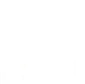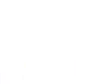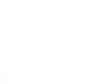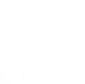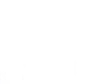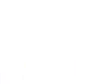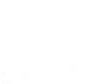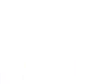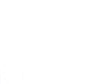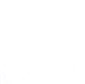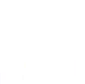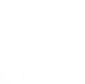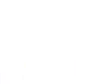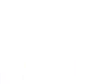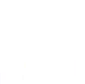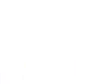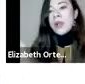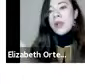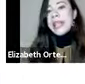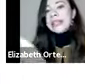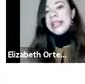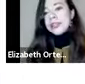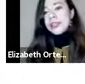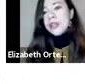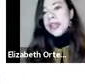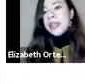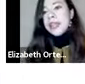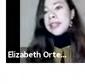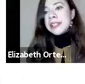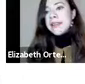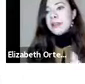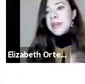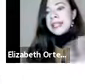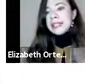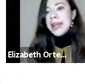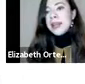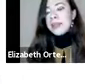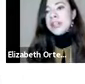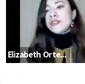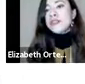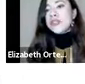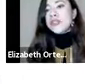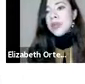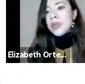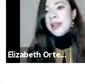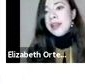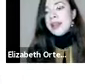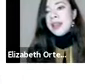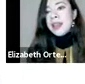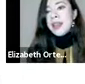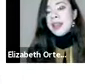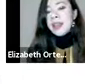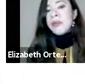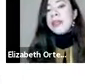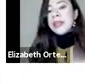atril que permita colocar el texto y de esa forma le sea más funcional